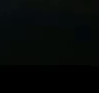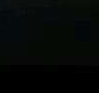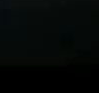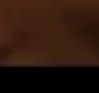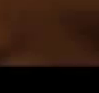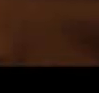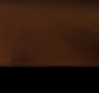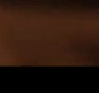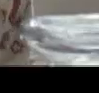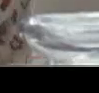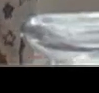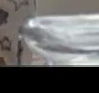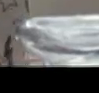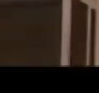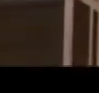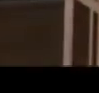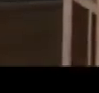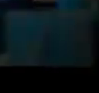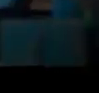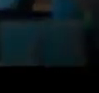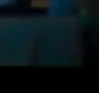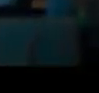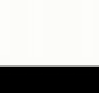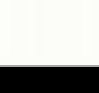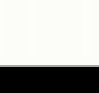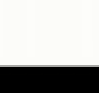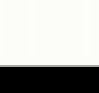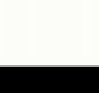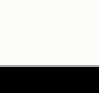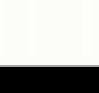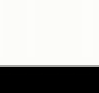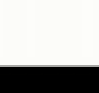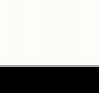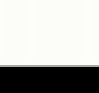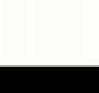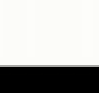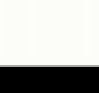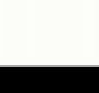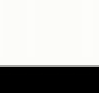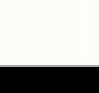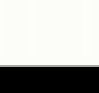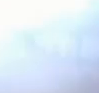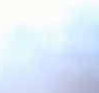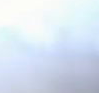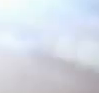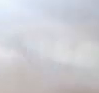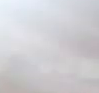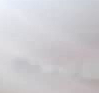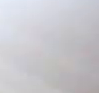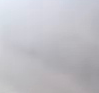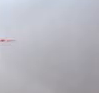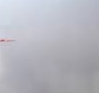Que el entretenimiento nos siga conectando. CNT, lo que eres.